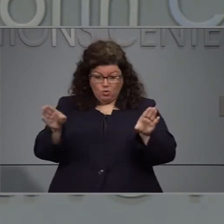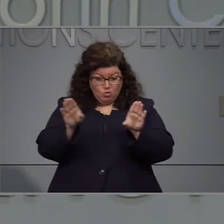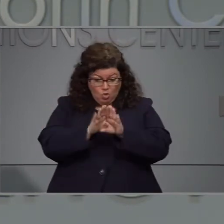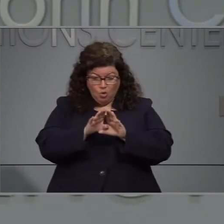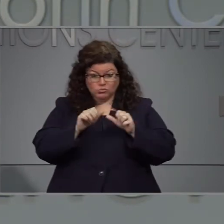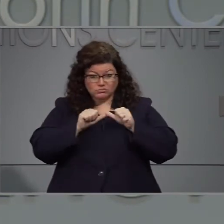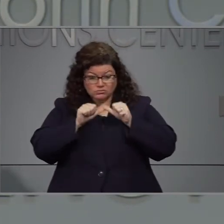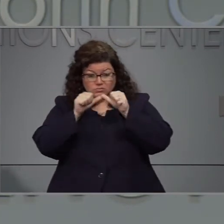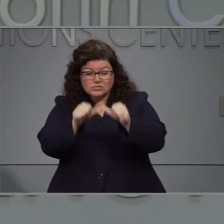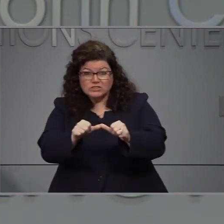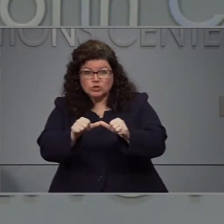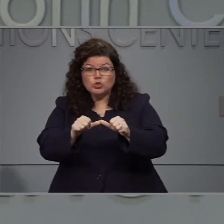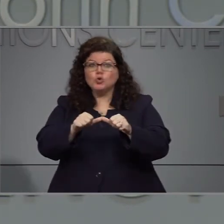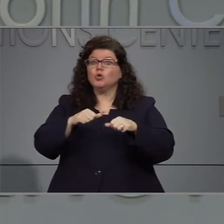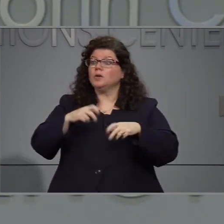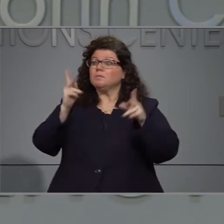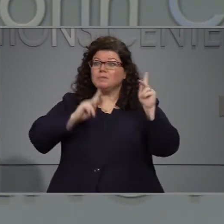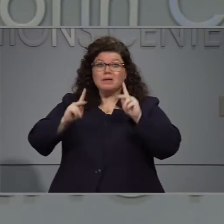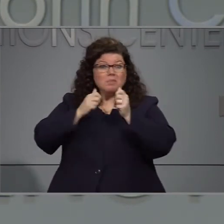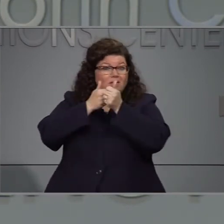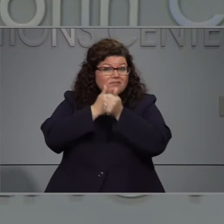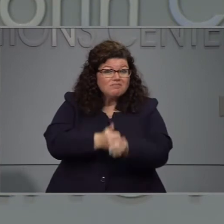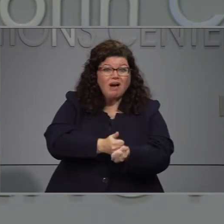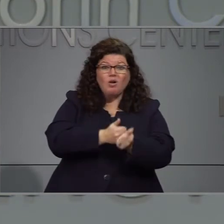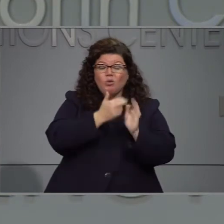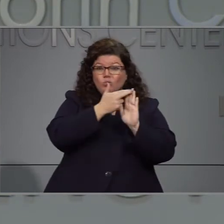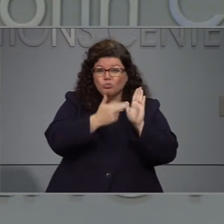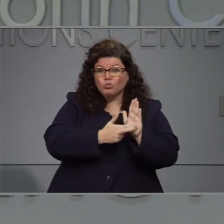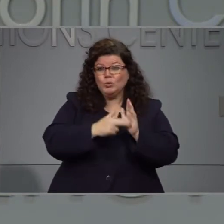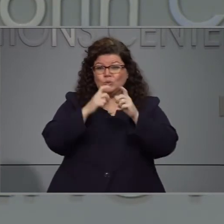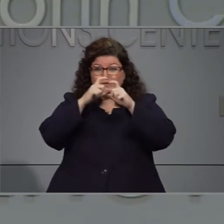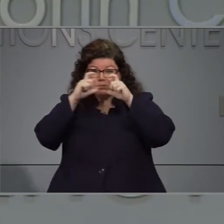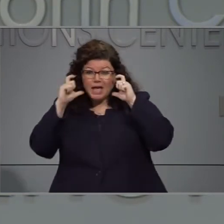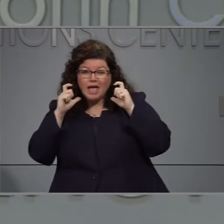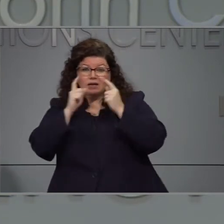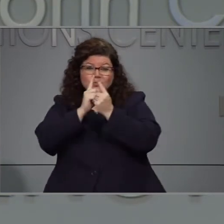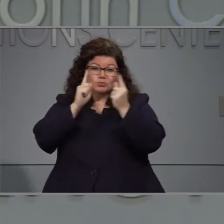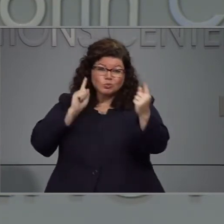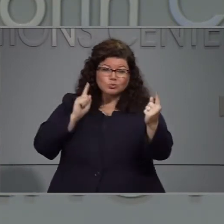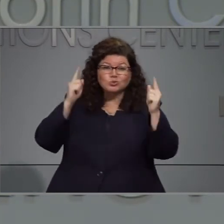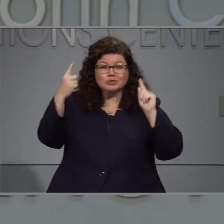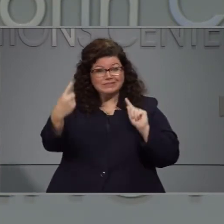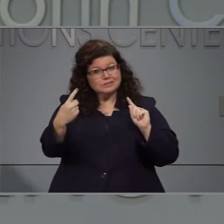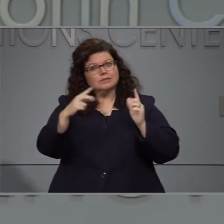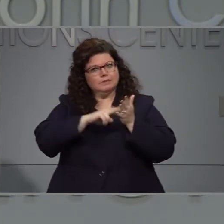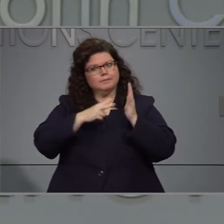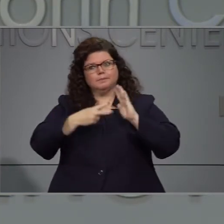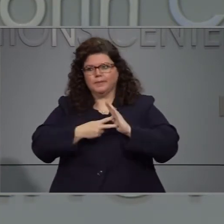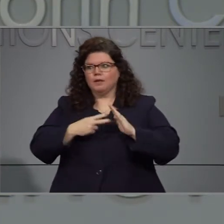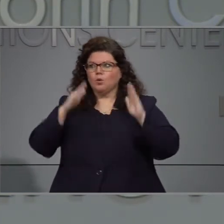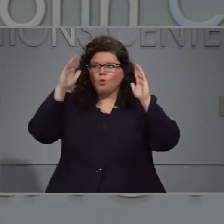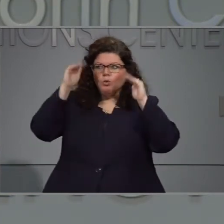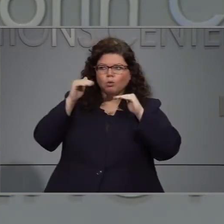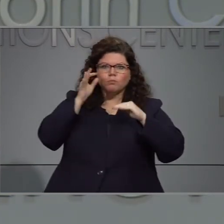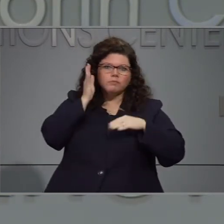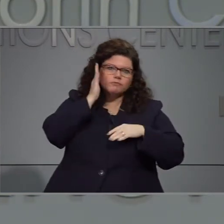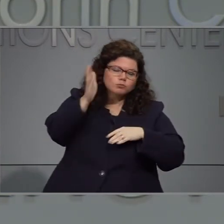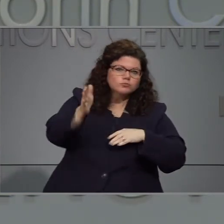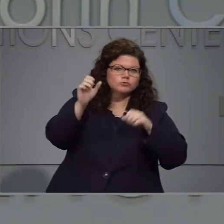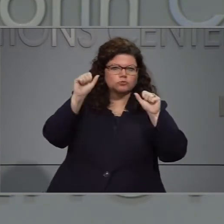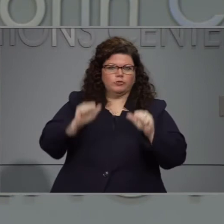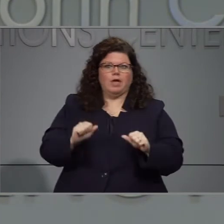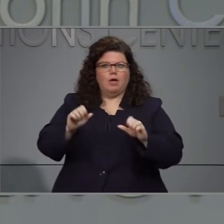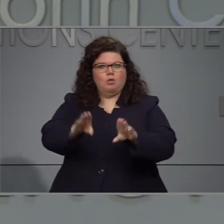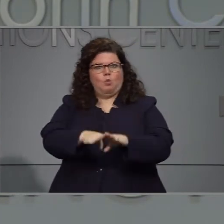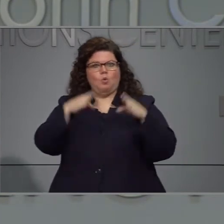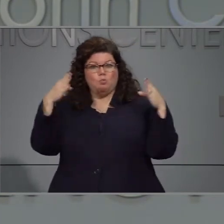personas lo hagan, estaremos en mejores condiciones y mejores probabilidades de relajar las restricciones y avanzar